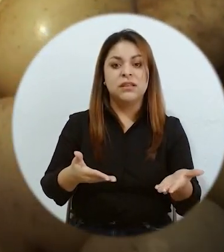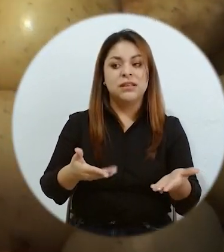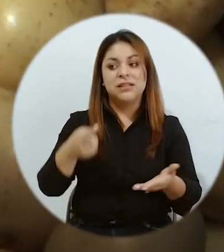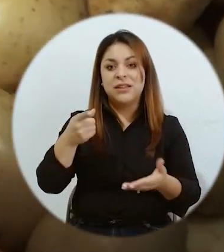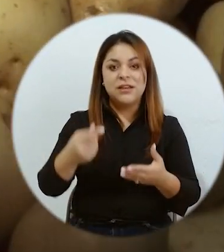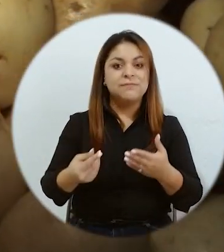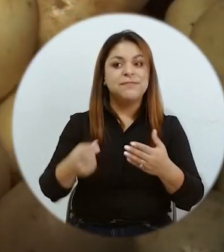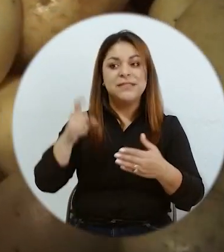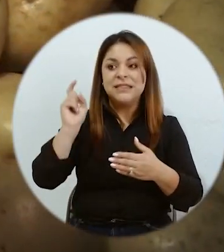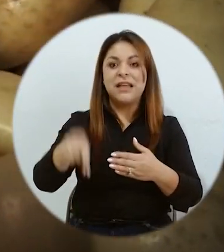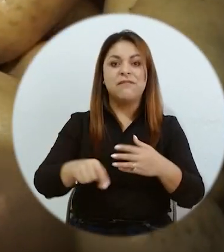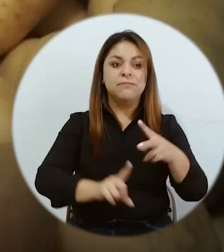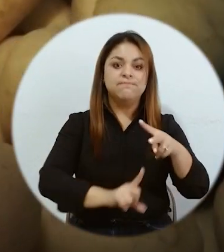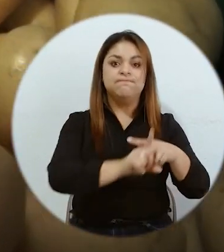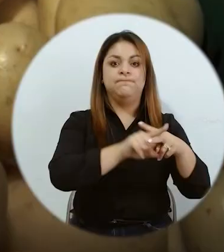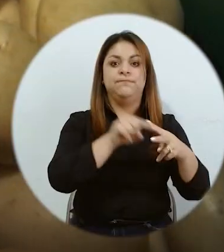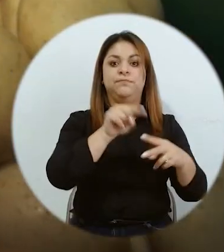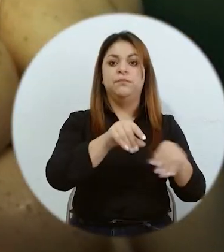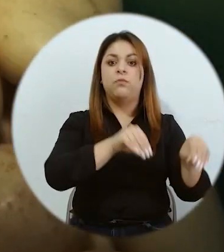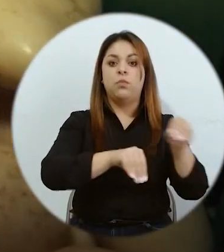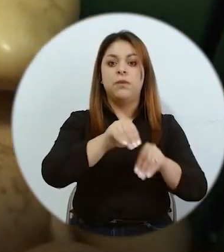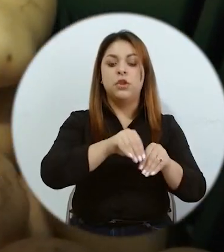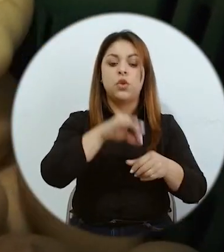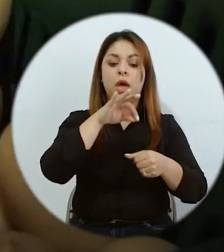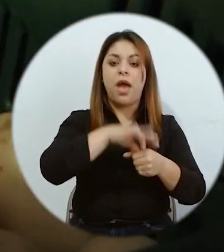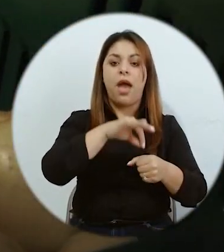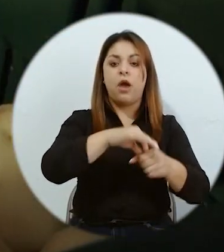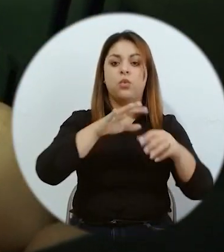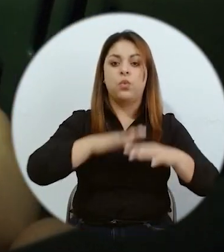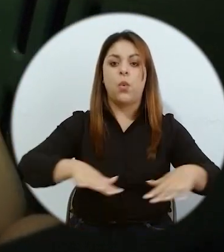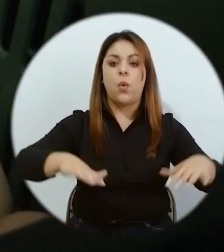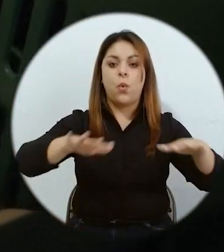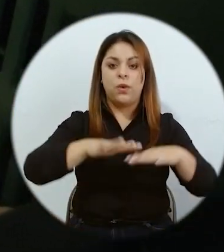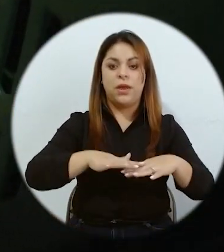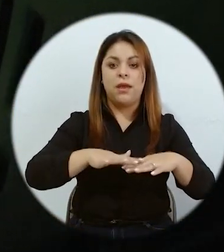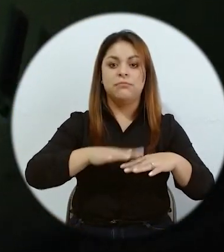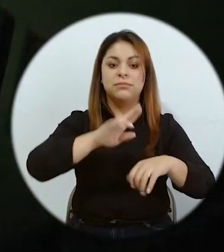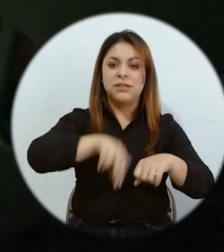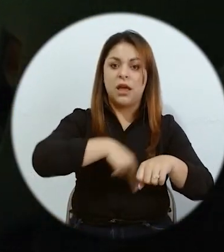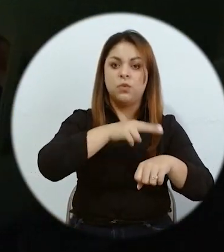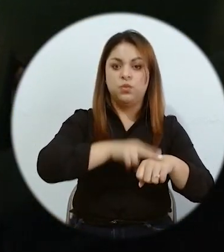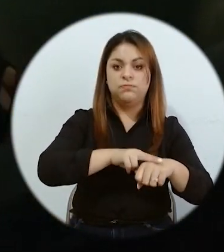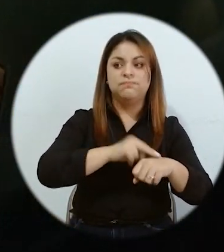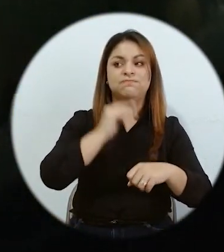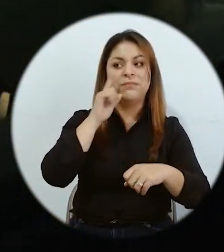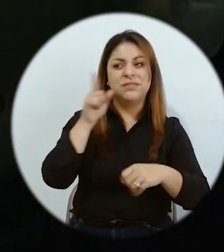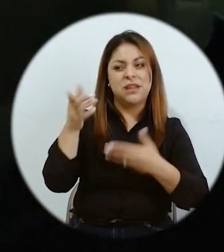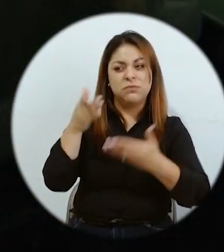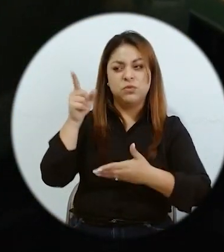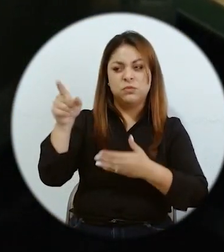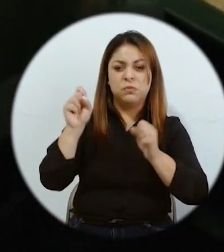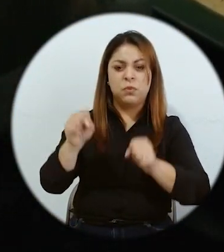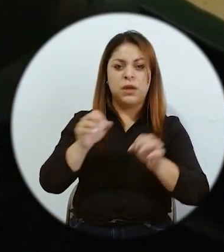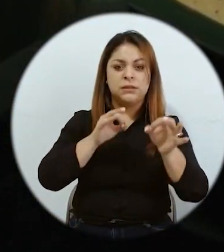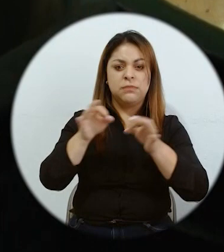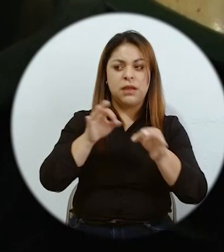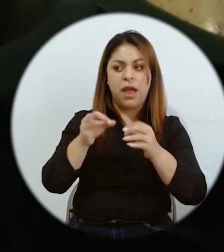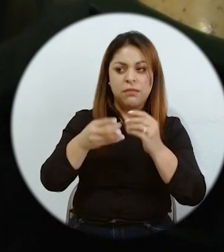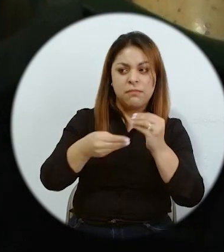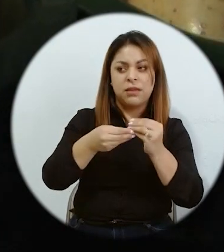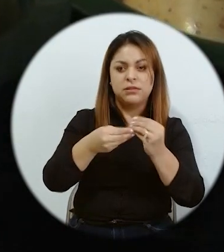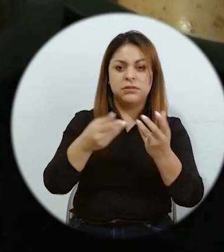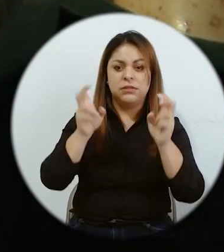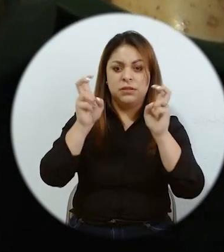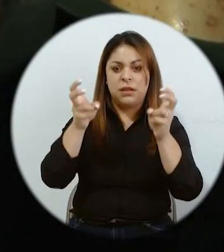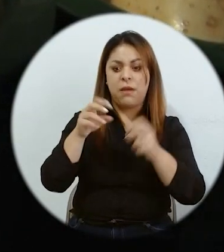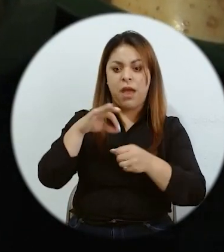surja este movimiento de la agroecología que ahora tal vez Gerardo nos pueda explicar más